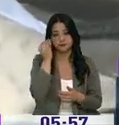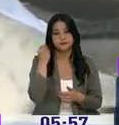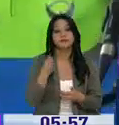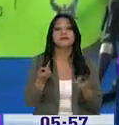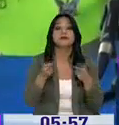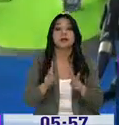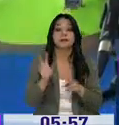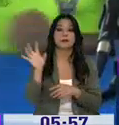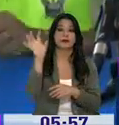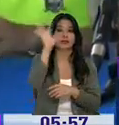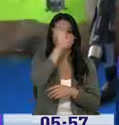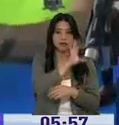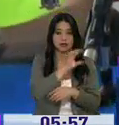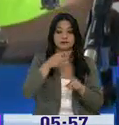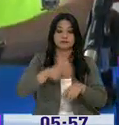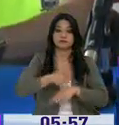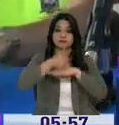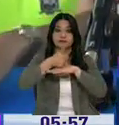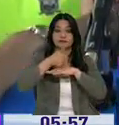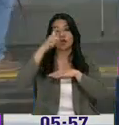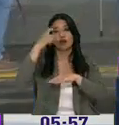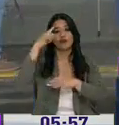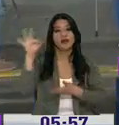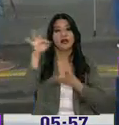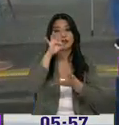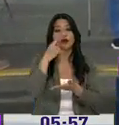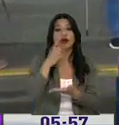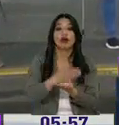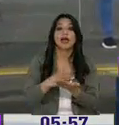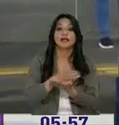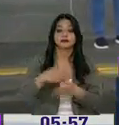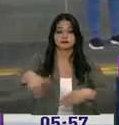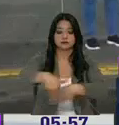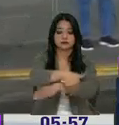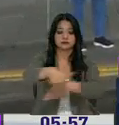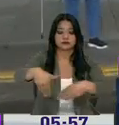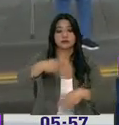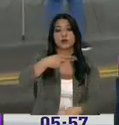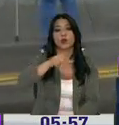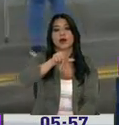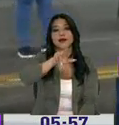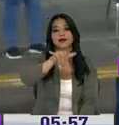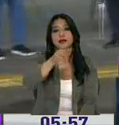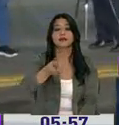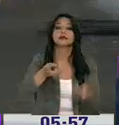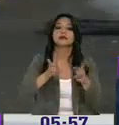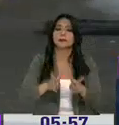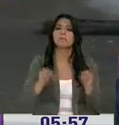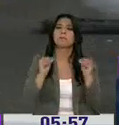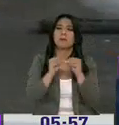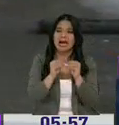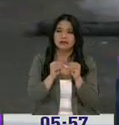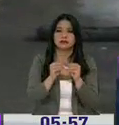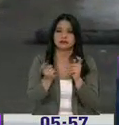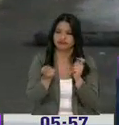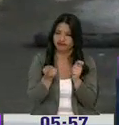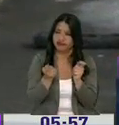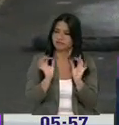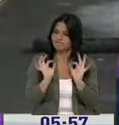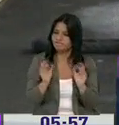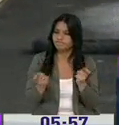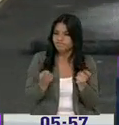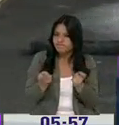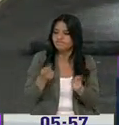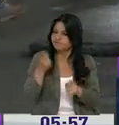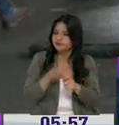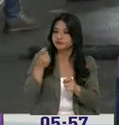provincial. Según el gobernador de El Oro, en el CEBAT del cantón fronterizo Guaquillas, las medidas son más estrictas. Allí, funcionarios del